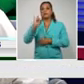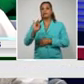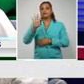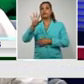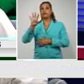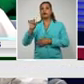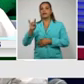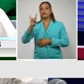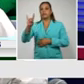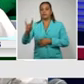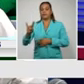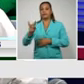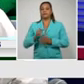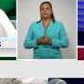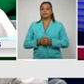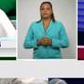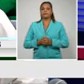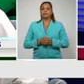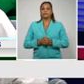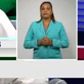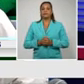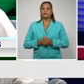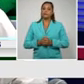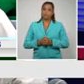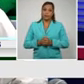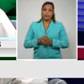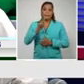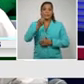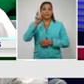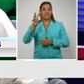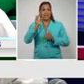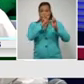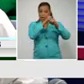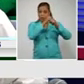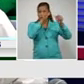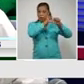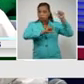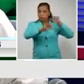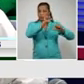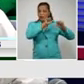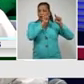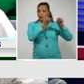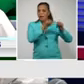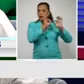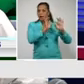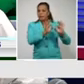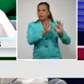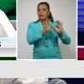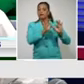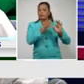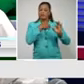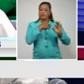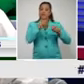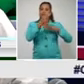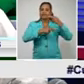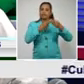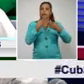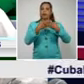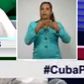20.749 en los 23 laboratorios de biología molecular con que cuenta nuestro